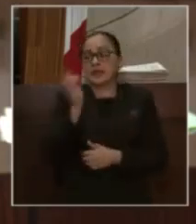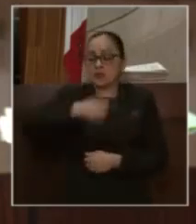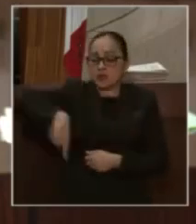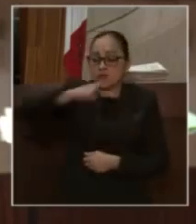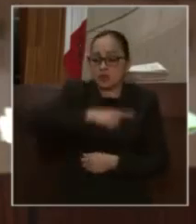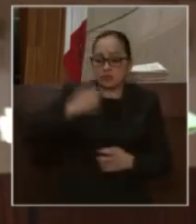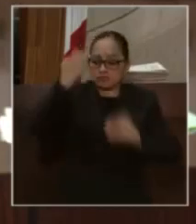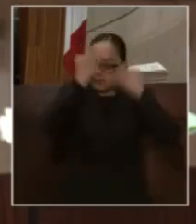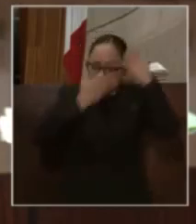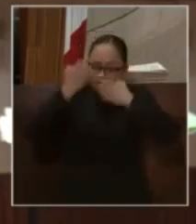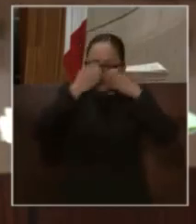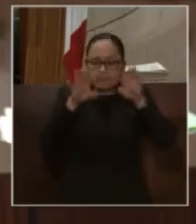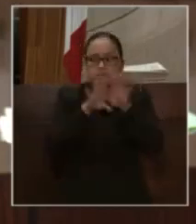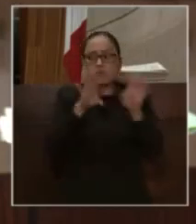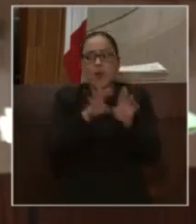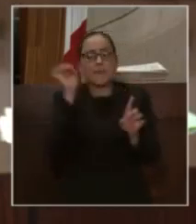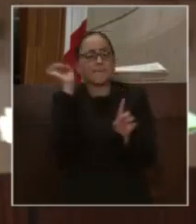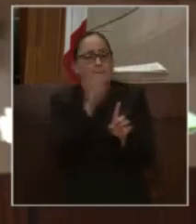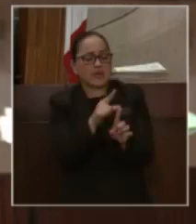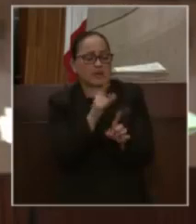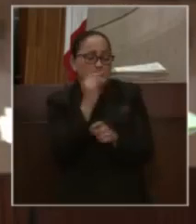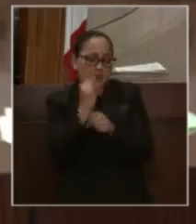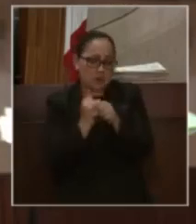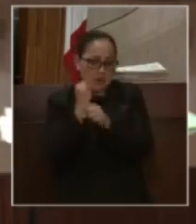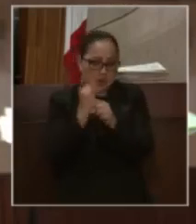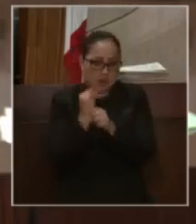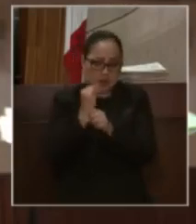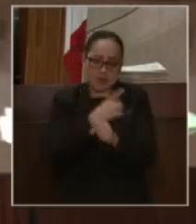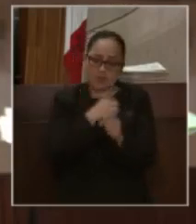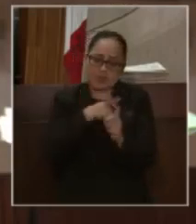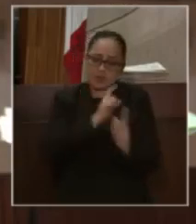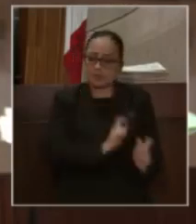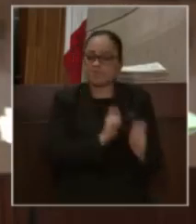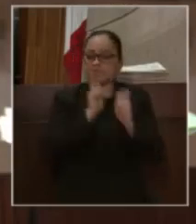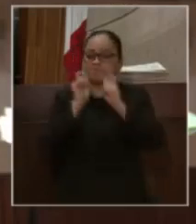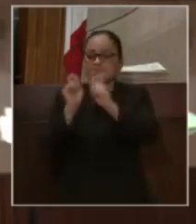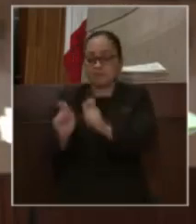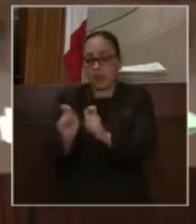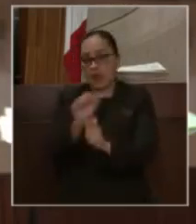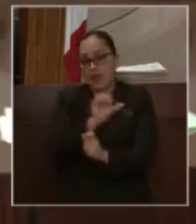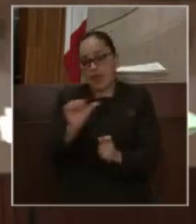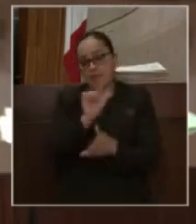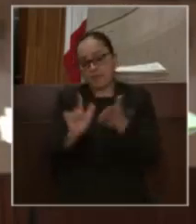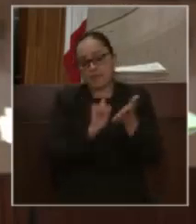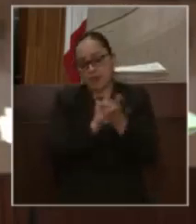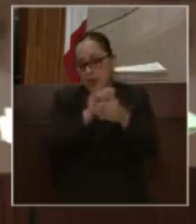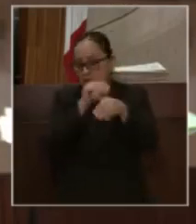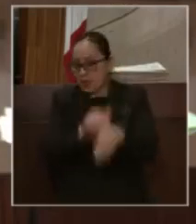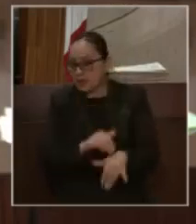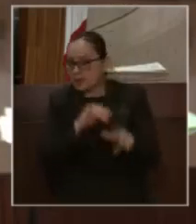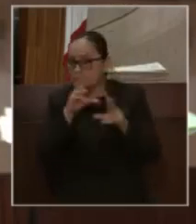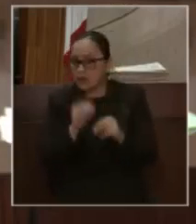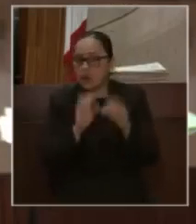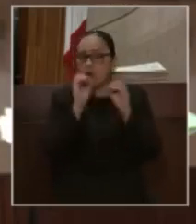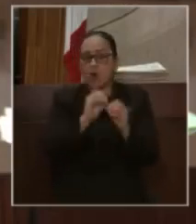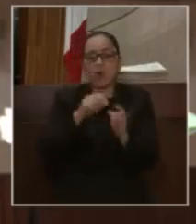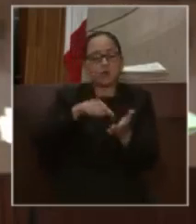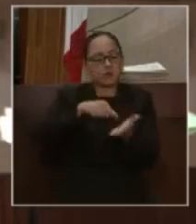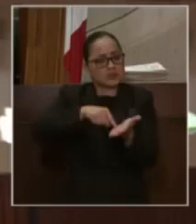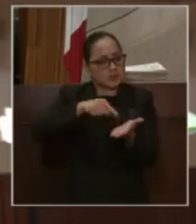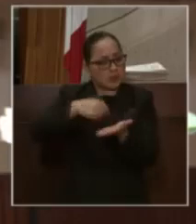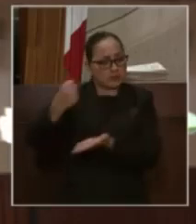recursos tenga una vinculación indisoluble con la legalidad del origen, uso y destino